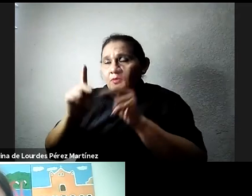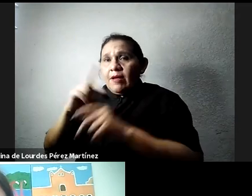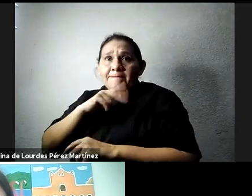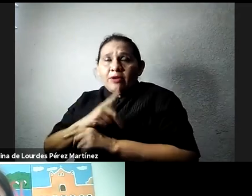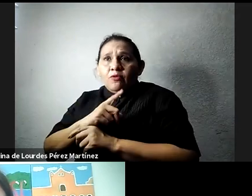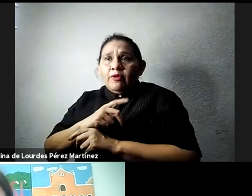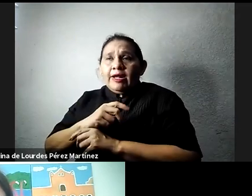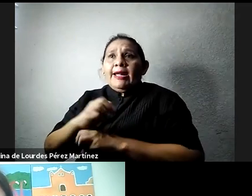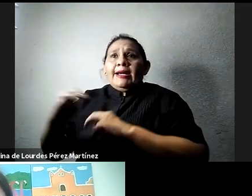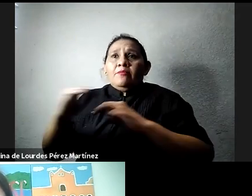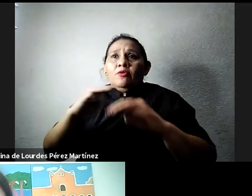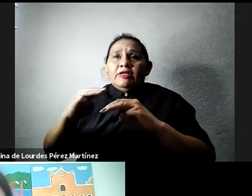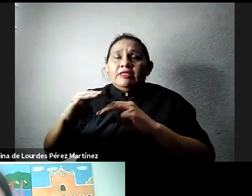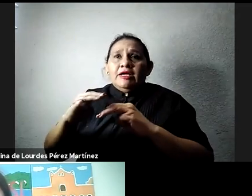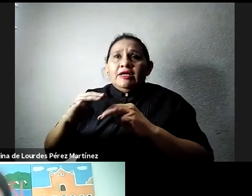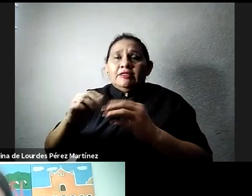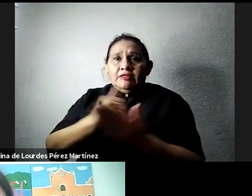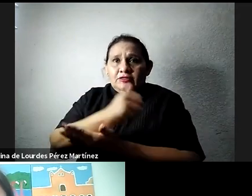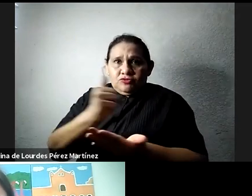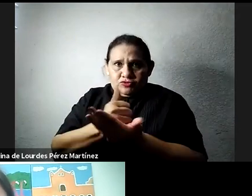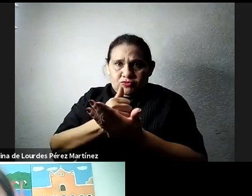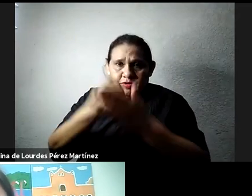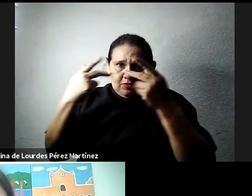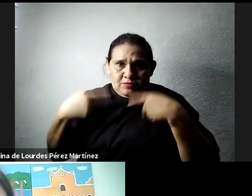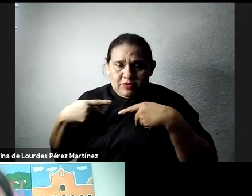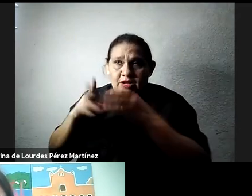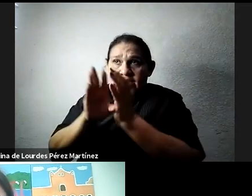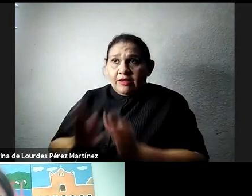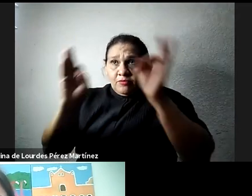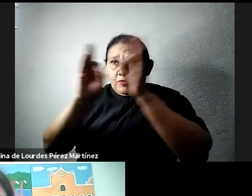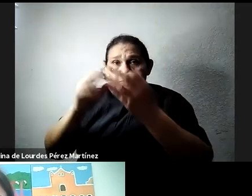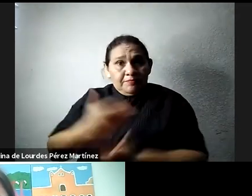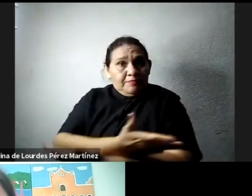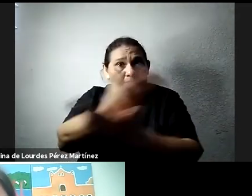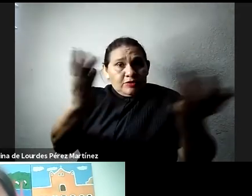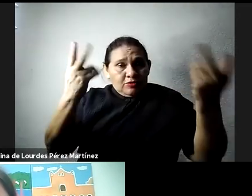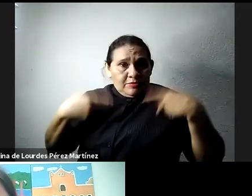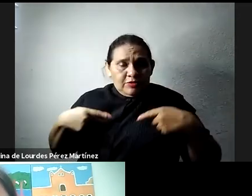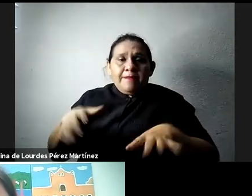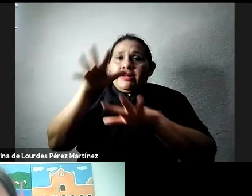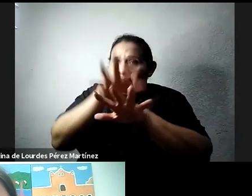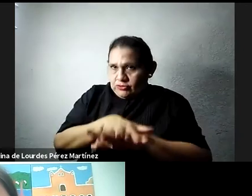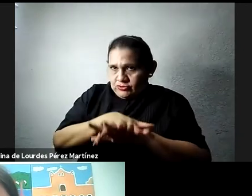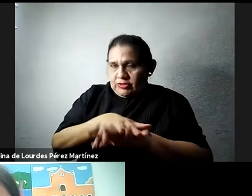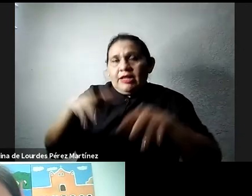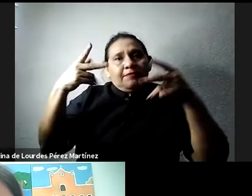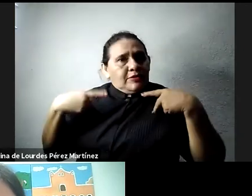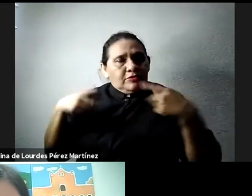movilidad y seguridad urbana es muy importante para todas las personas y en especial para la inclusión de las personas con